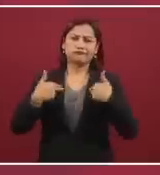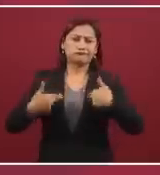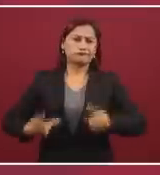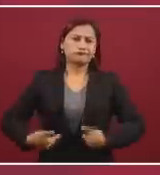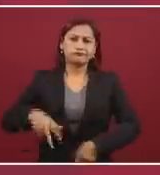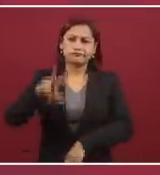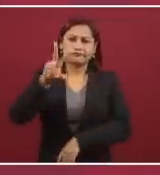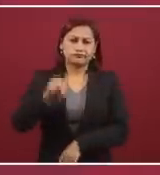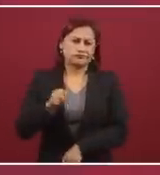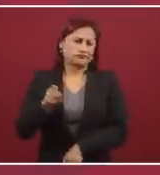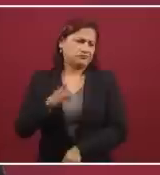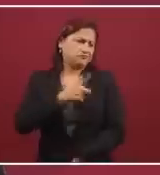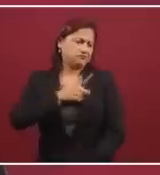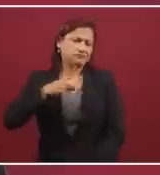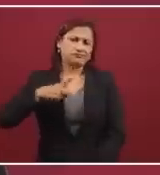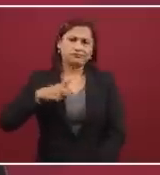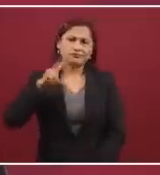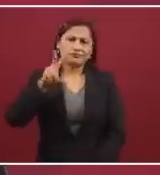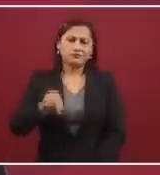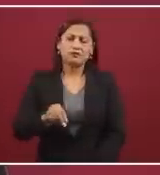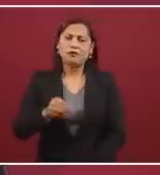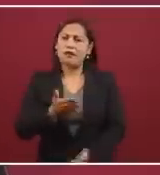además tramposa